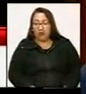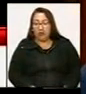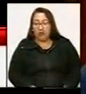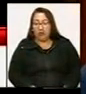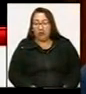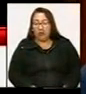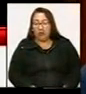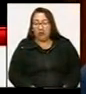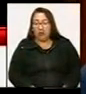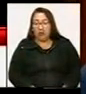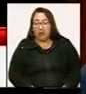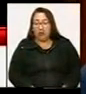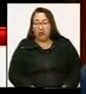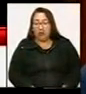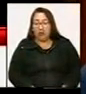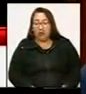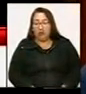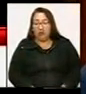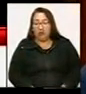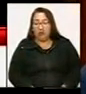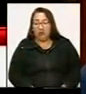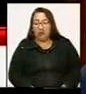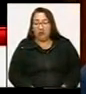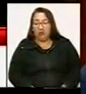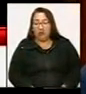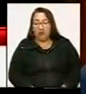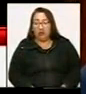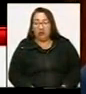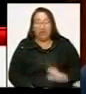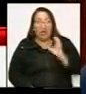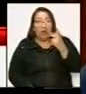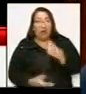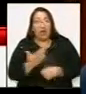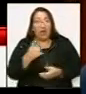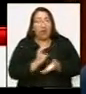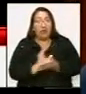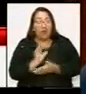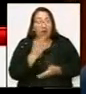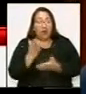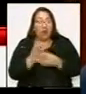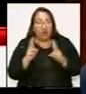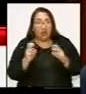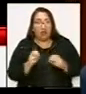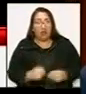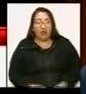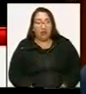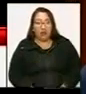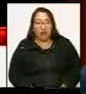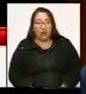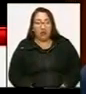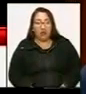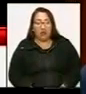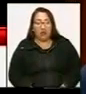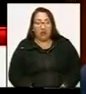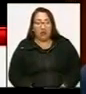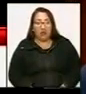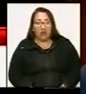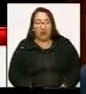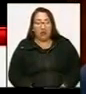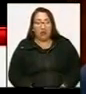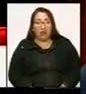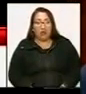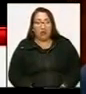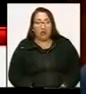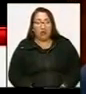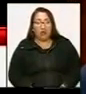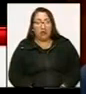creo que una situación como esta, para evitar el estancamiento del tema, y yo no sé si es que la bancada pensará igual